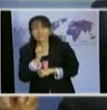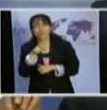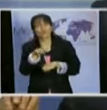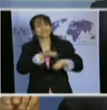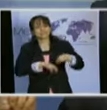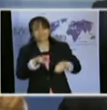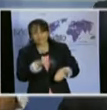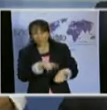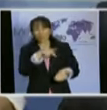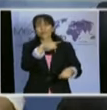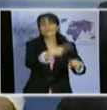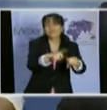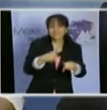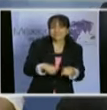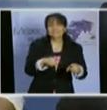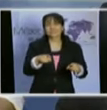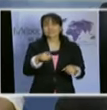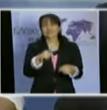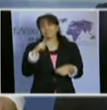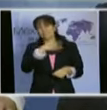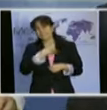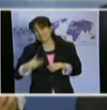con los cancilleres iberoamericanos.